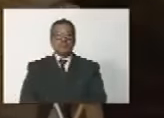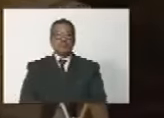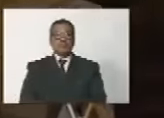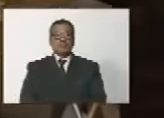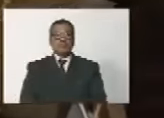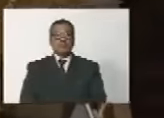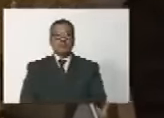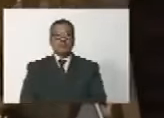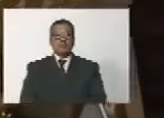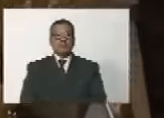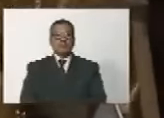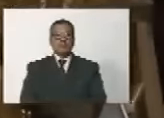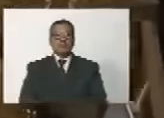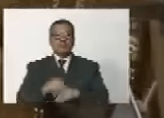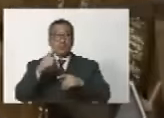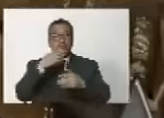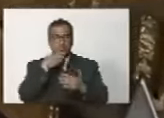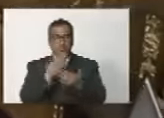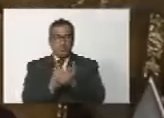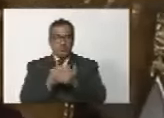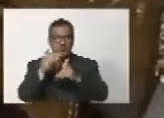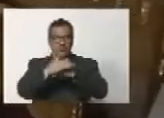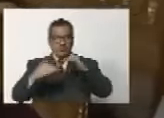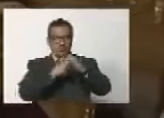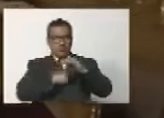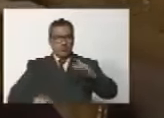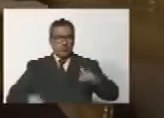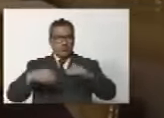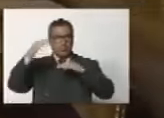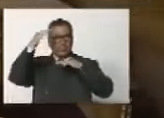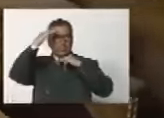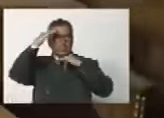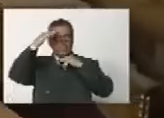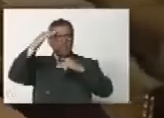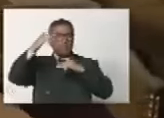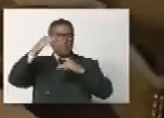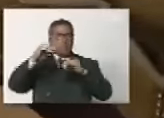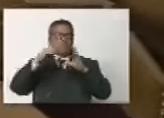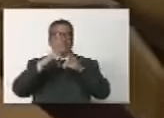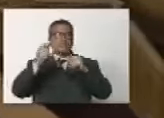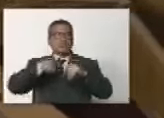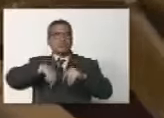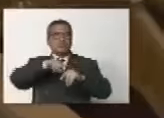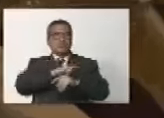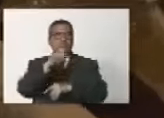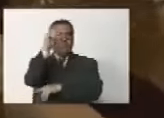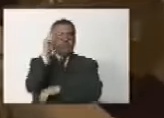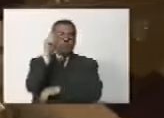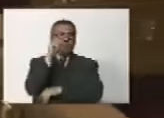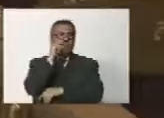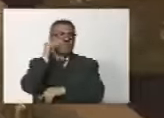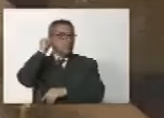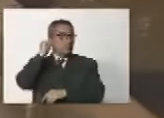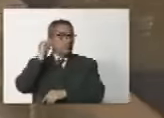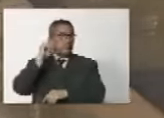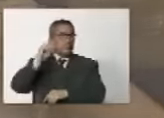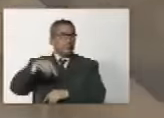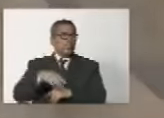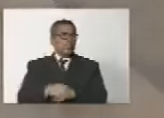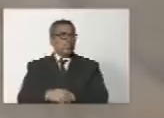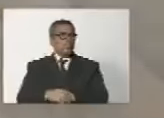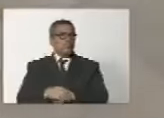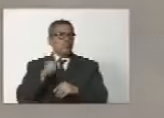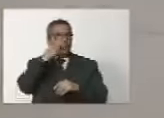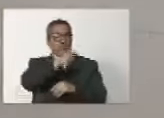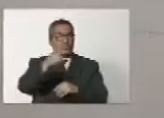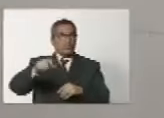Sí, ok. Muchas gracias, vicepresidente. Un saludo a todos nuestros diputados y diputadas y, por supuesto,